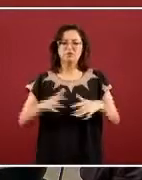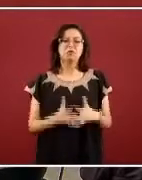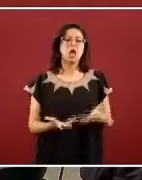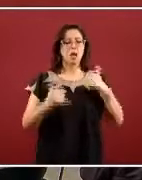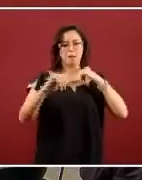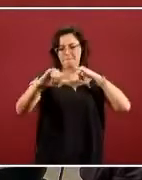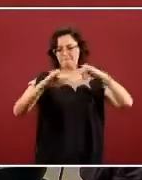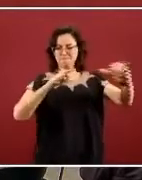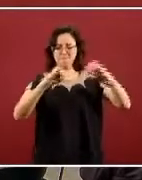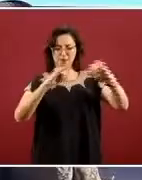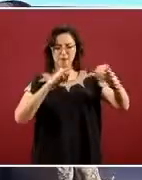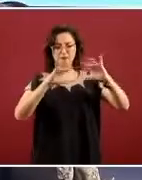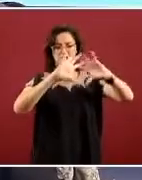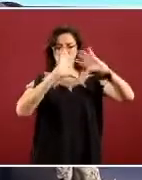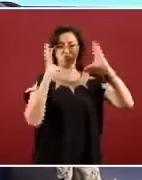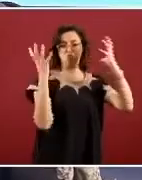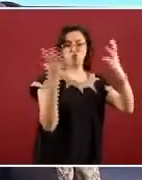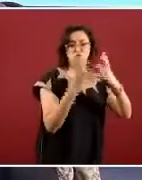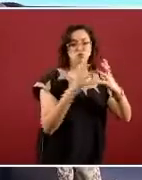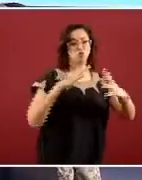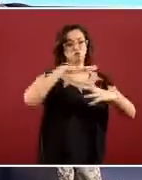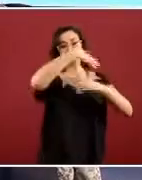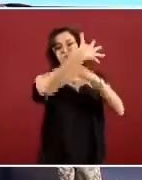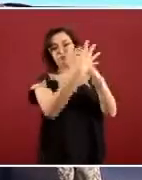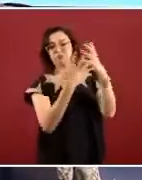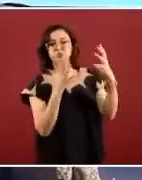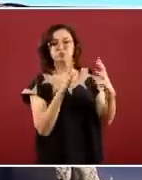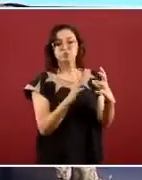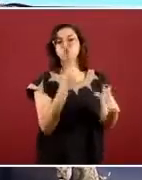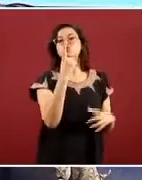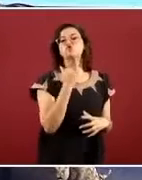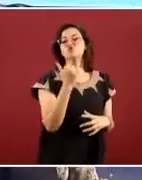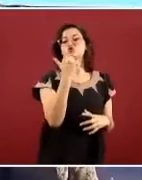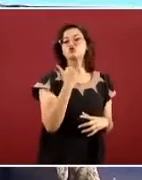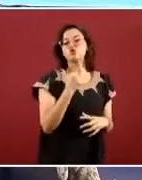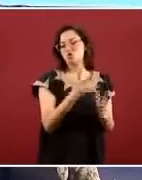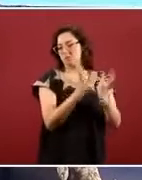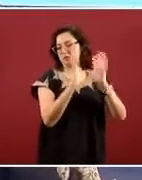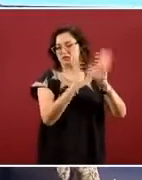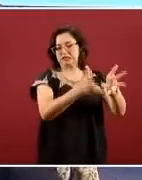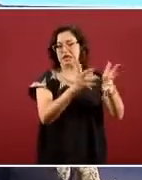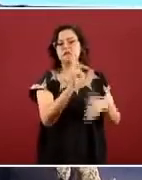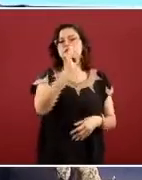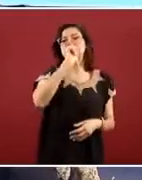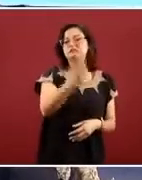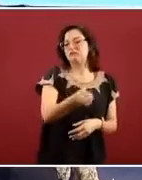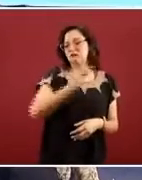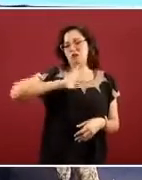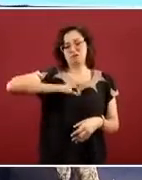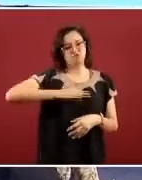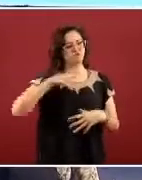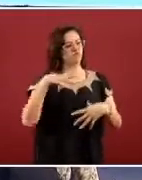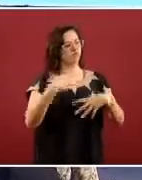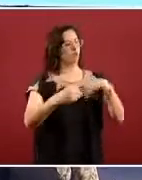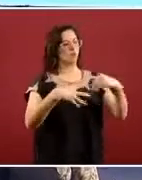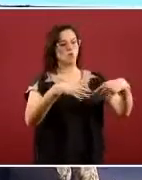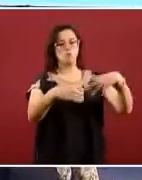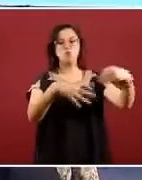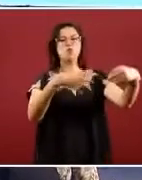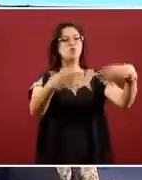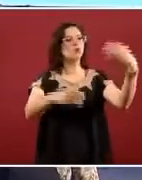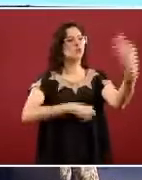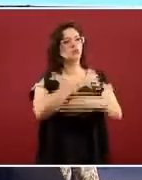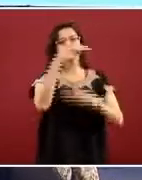donde pues prácticamente ya se ven todos los países a nivel mundial pintados de color rojo, lo que significa que hay transmisión comunitaria en